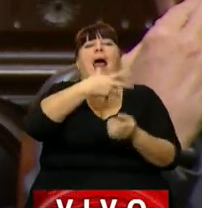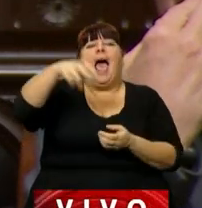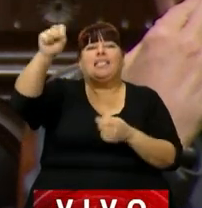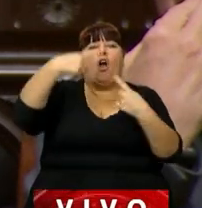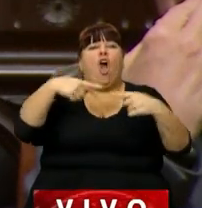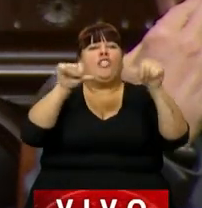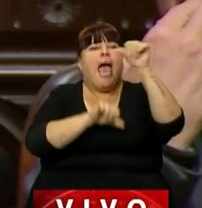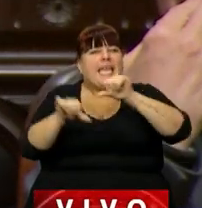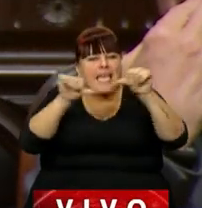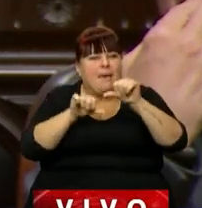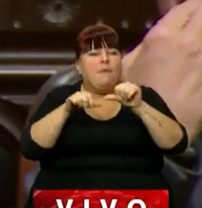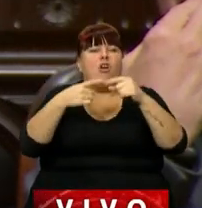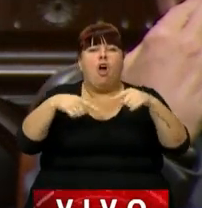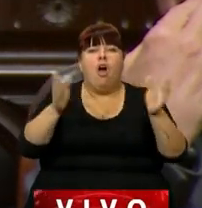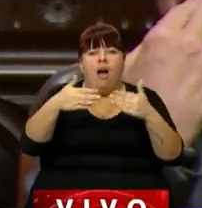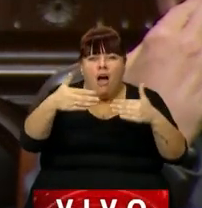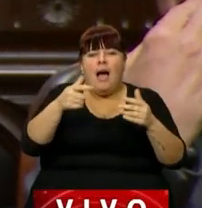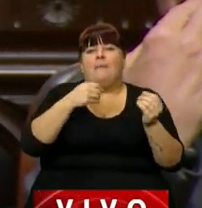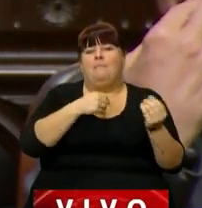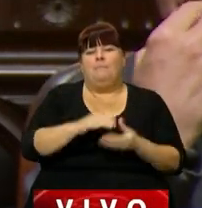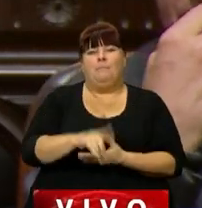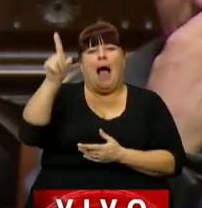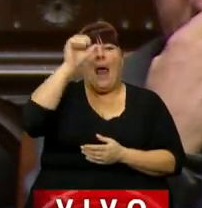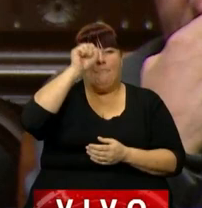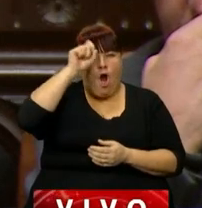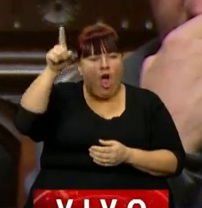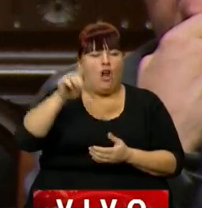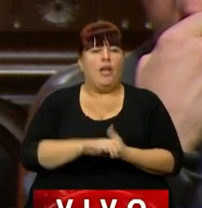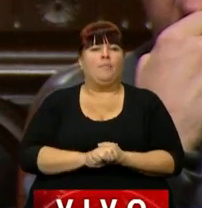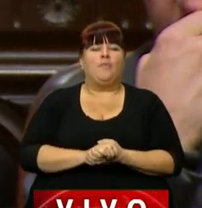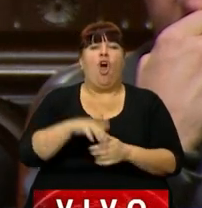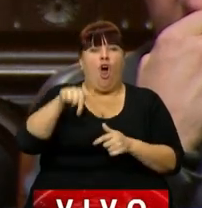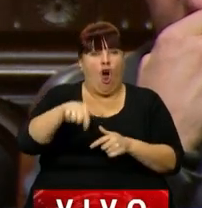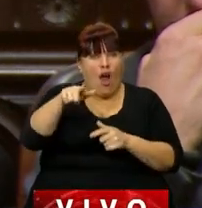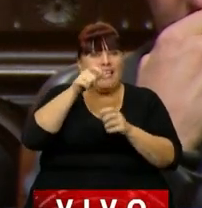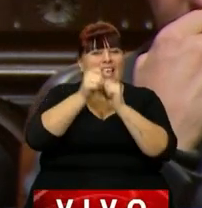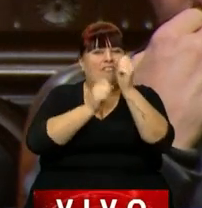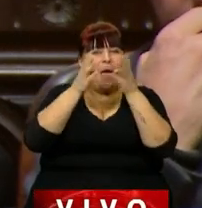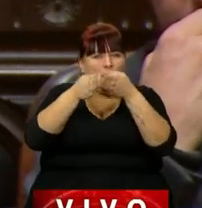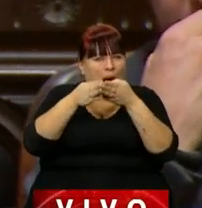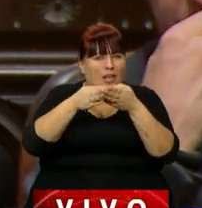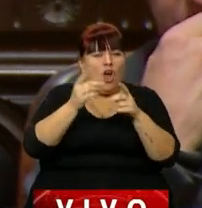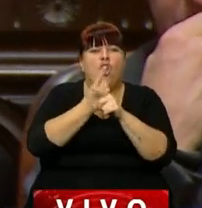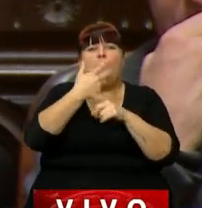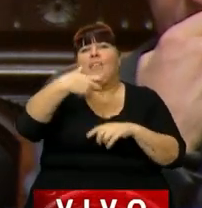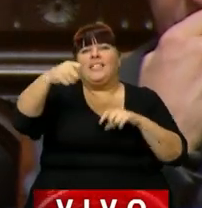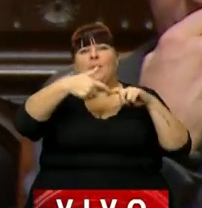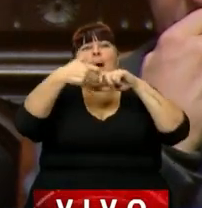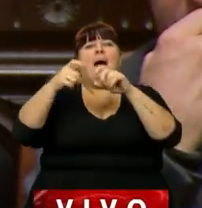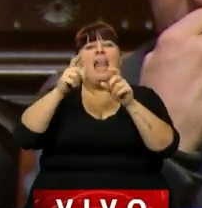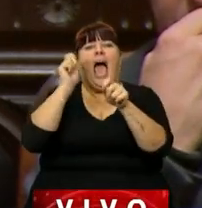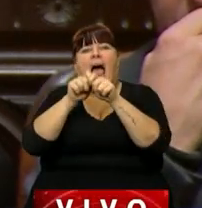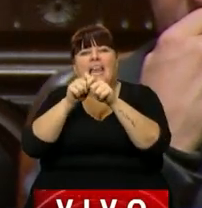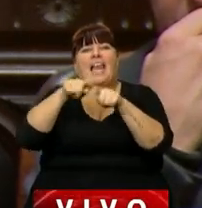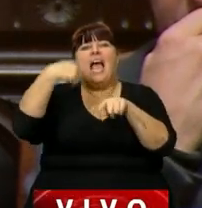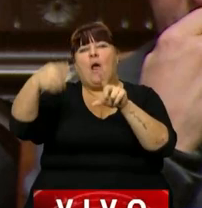y productos químicos para armadores polacos. Bueno, hoy en ese astillero usted no puede sacar afuera un remolcador para arreglar la hélice y